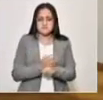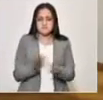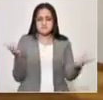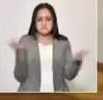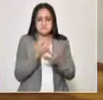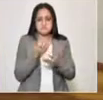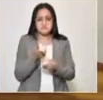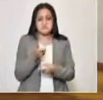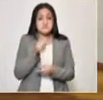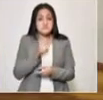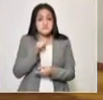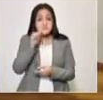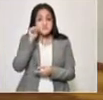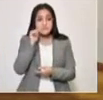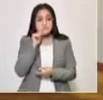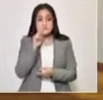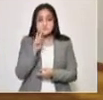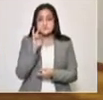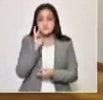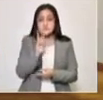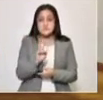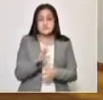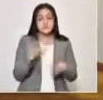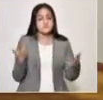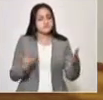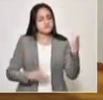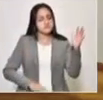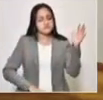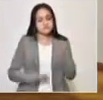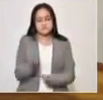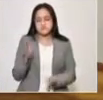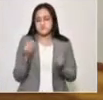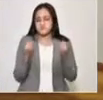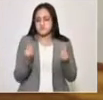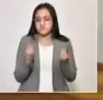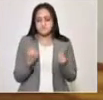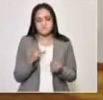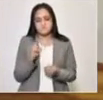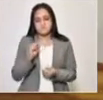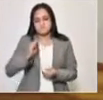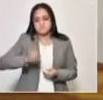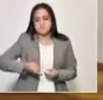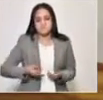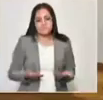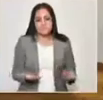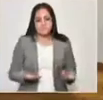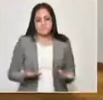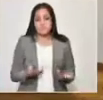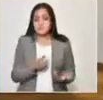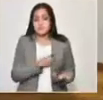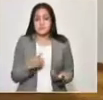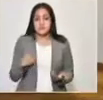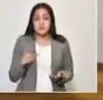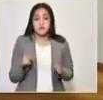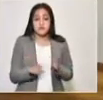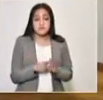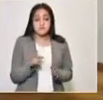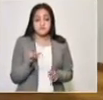que ayer se dio fue un exceso. Fue un exceso que no debe